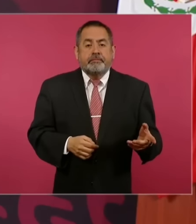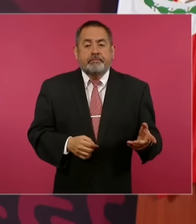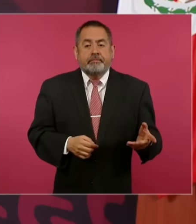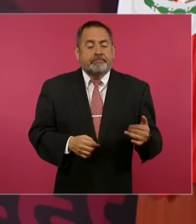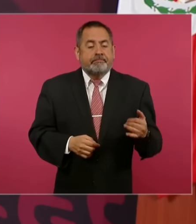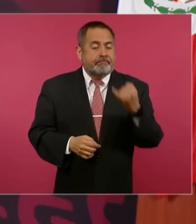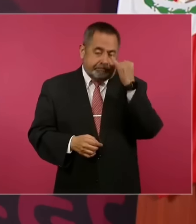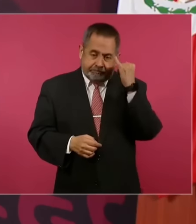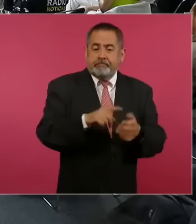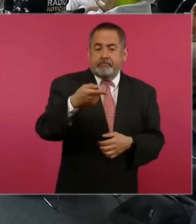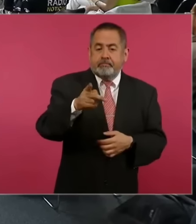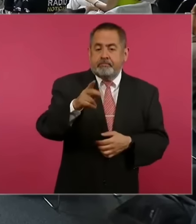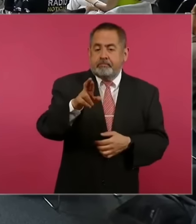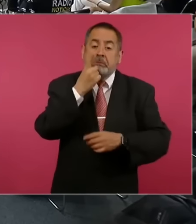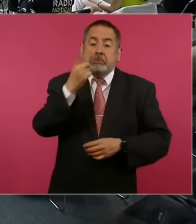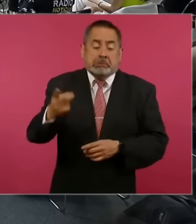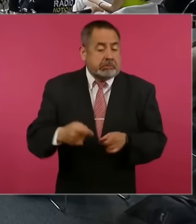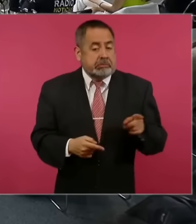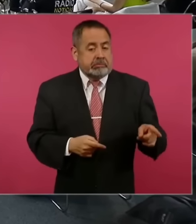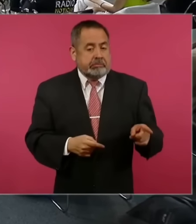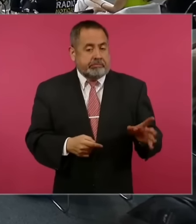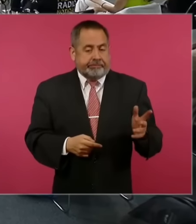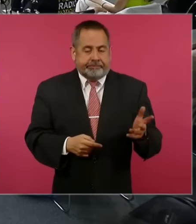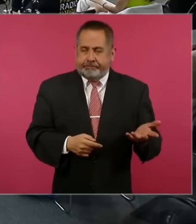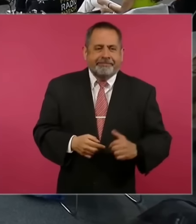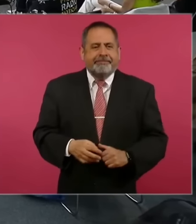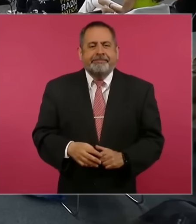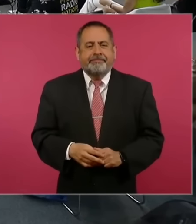si Krause dice, no,